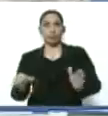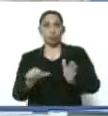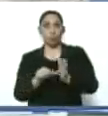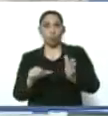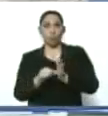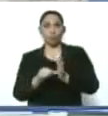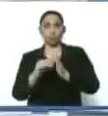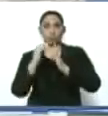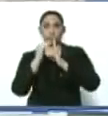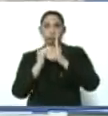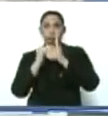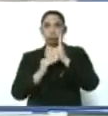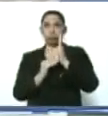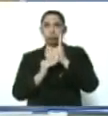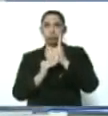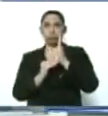bajado